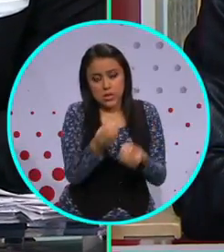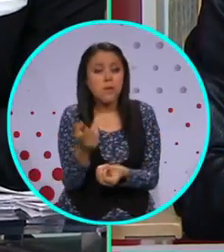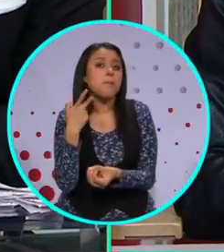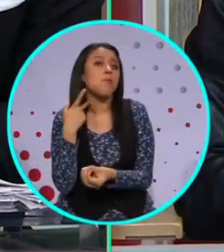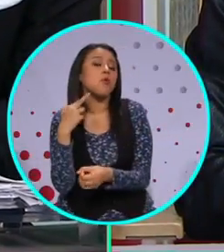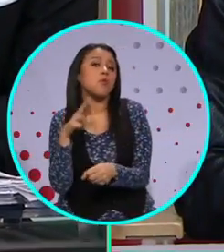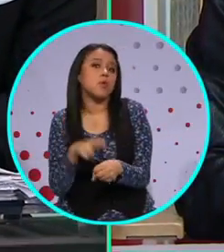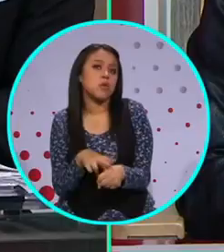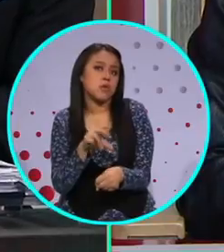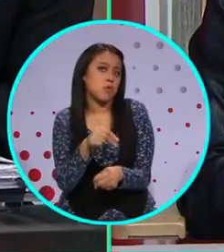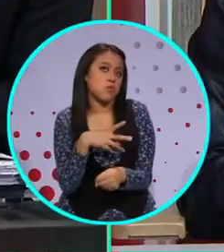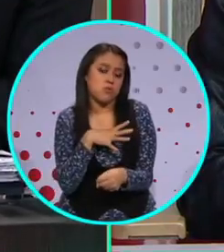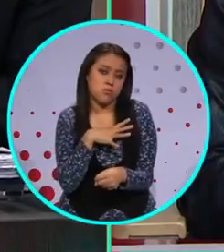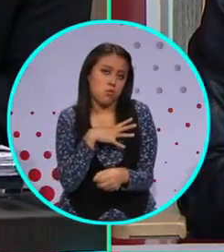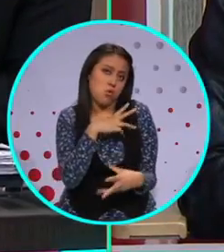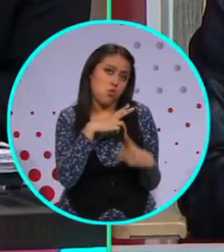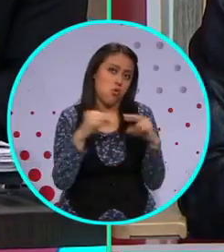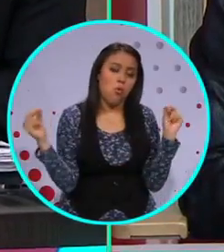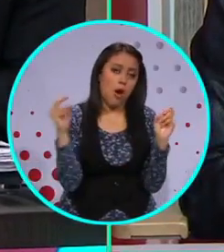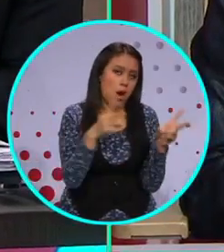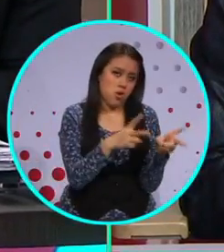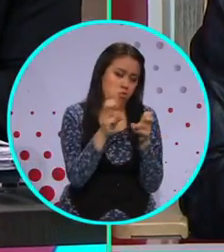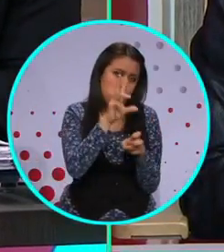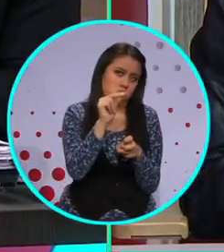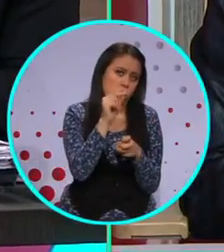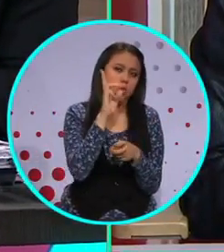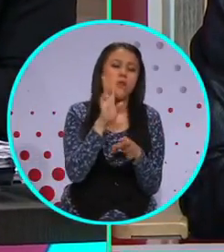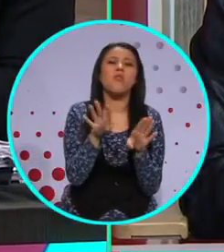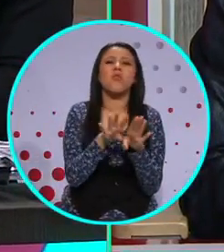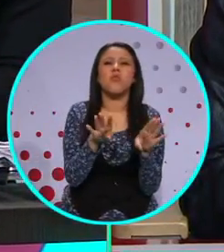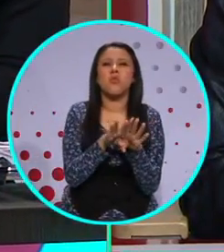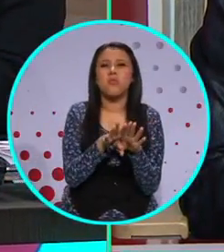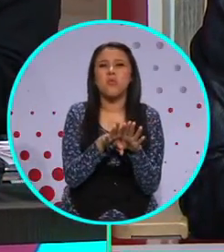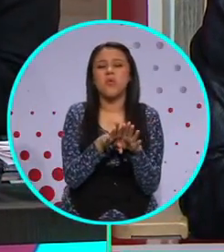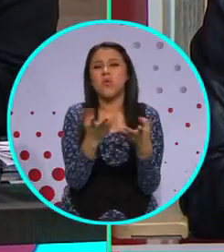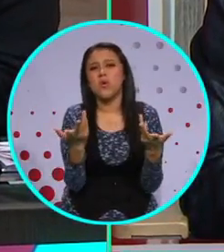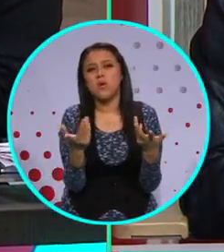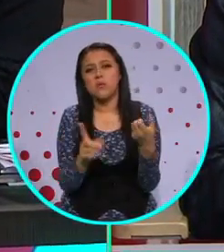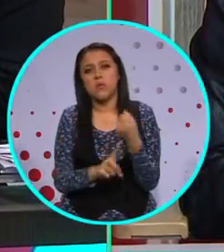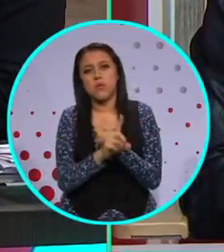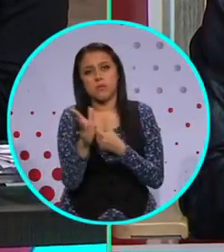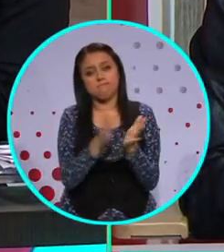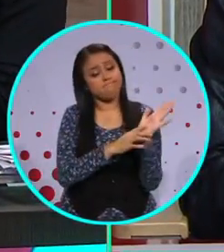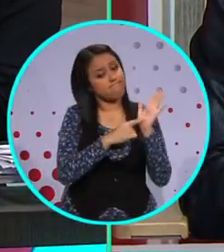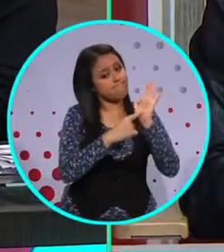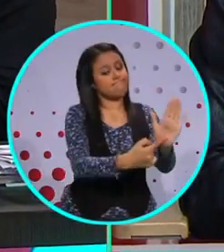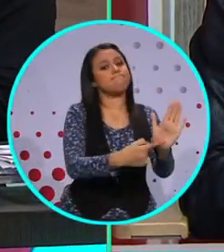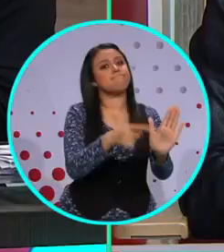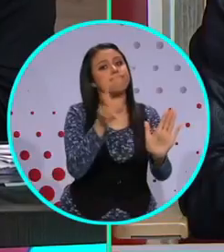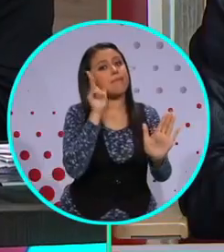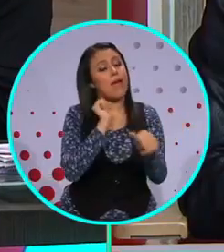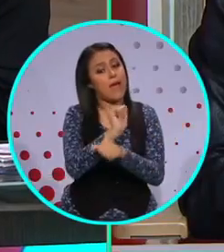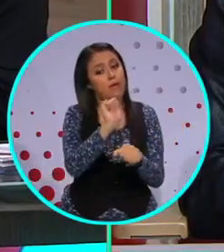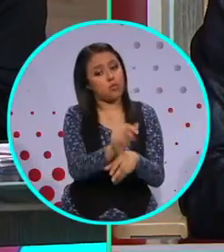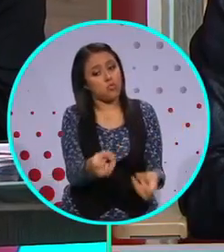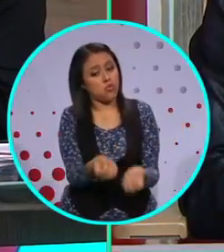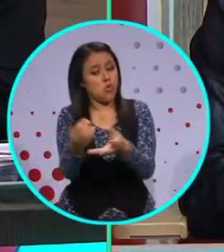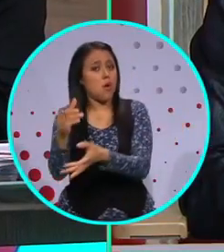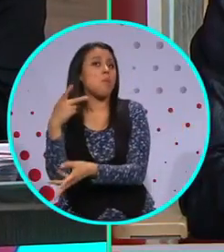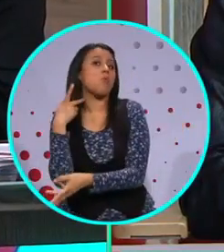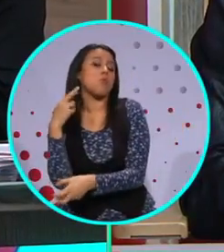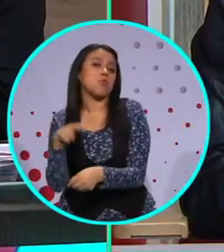como garantía de que yo no me lo lleve patata física cuando se le vengan encima es yo avisé y devolviera la procuraduría porque tú no